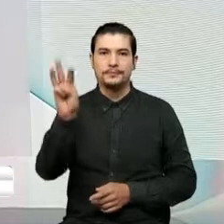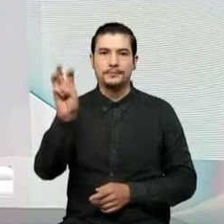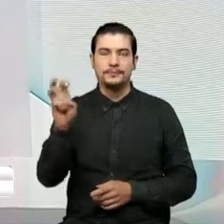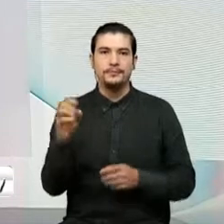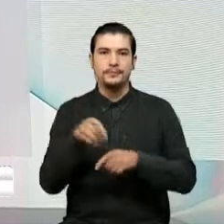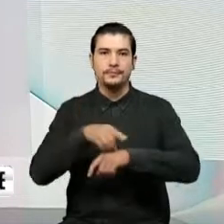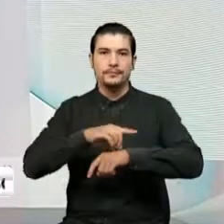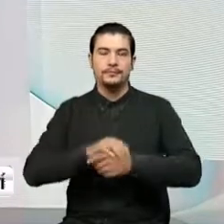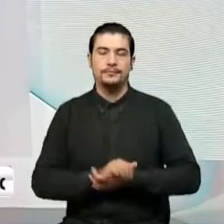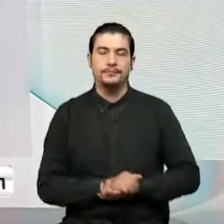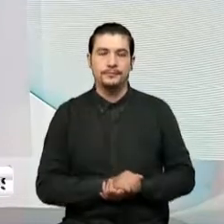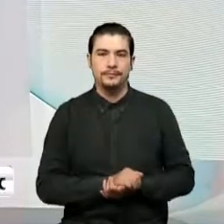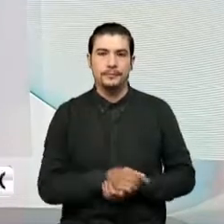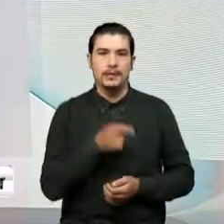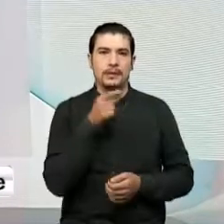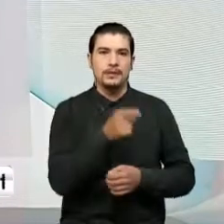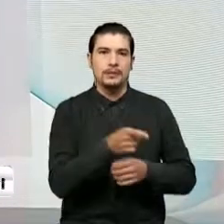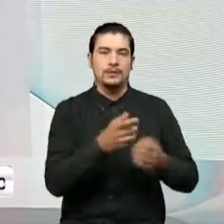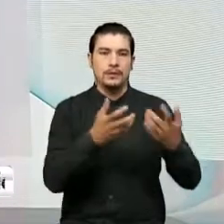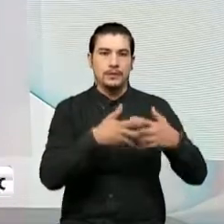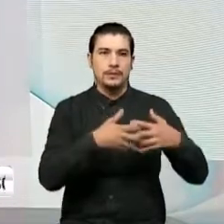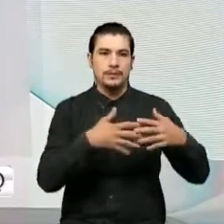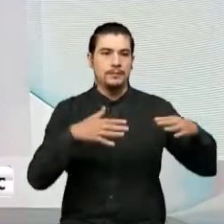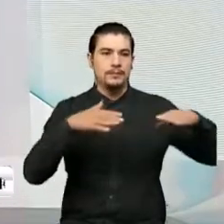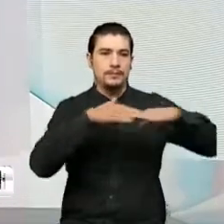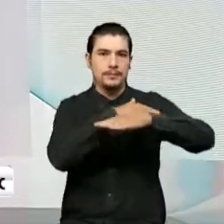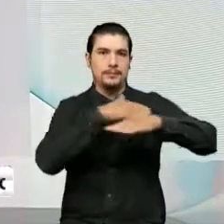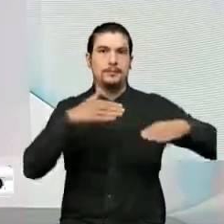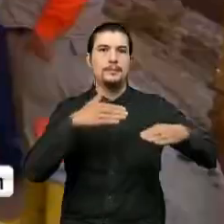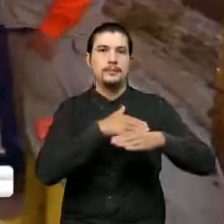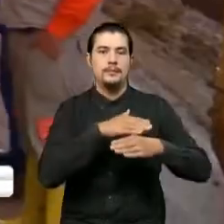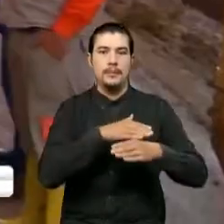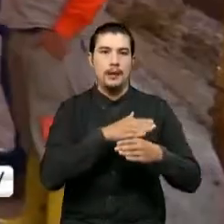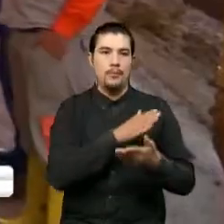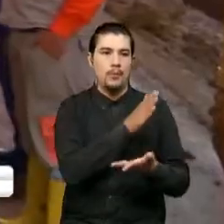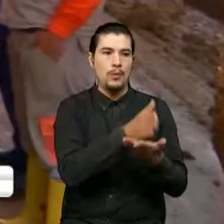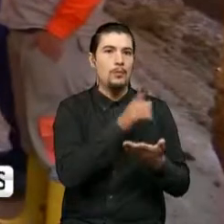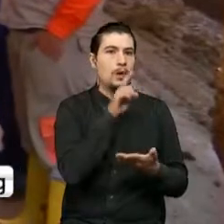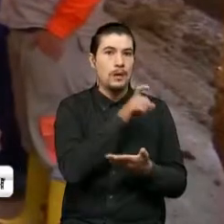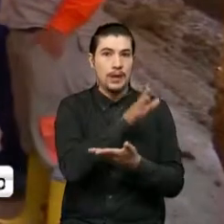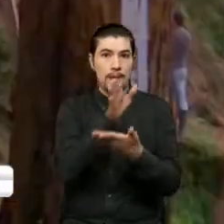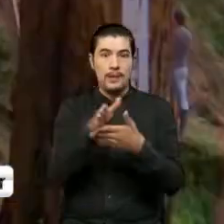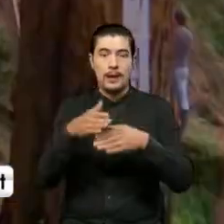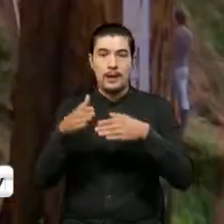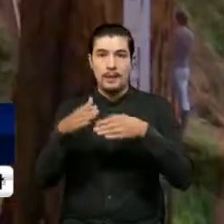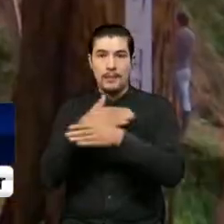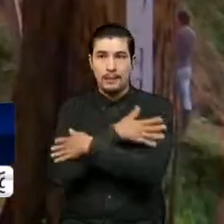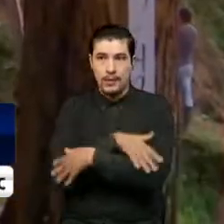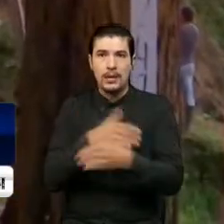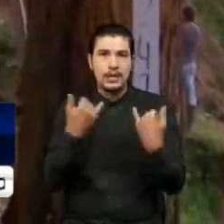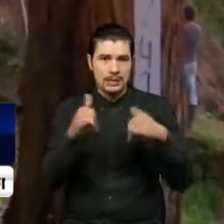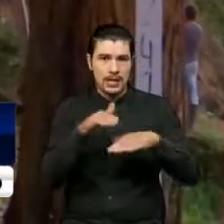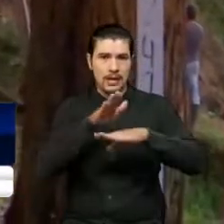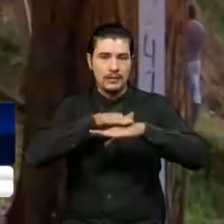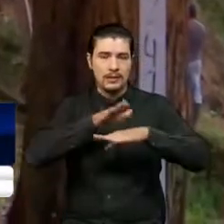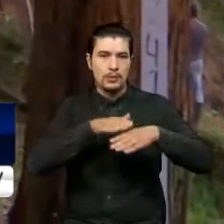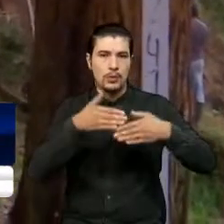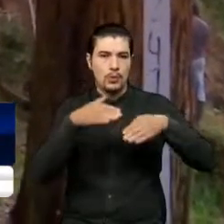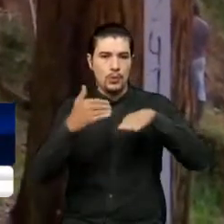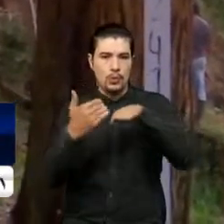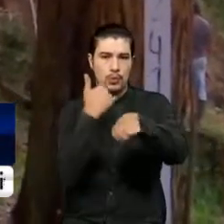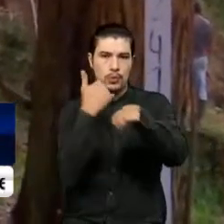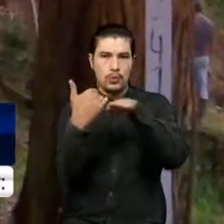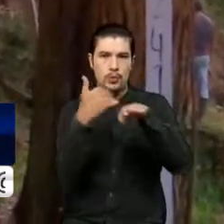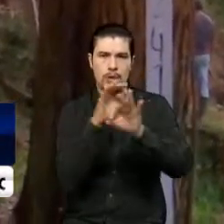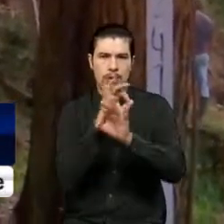El concesionario Autovía Pamplona-Bucaramanga informó a través de un comunicado de prensa que la vía se encuentra habilitada en ambos sentidos, sin ningún